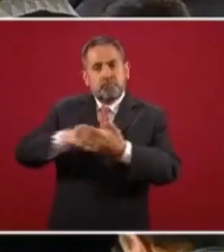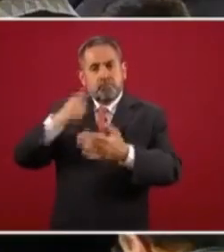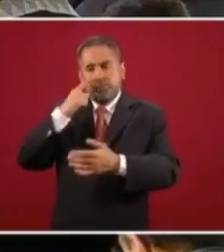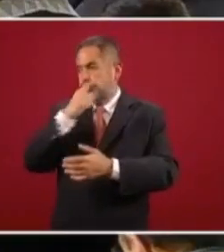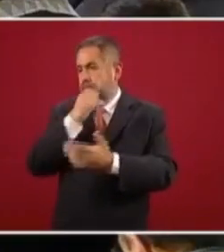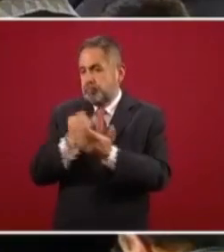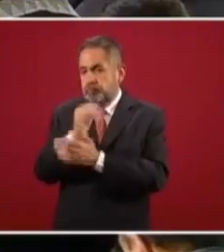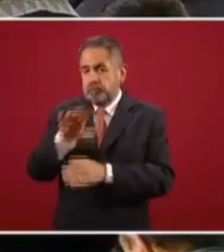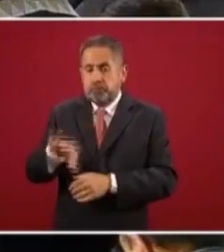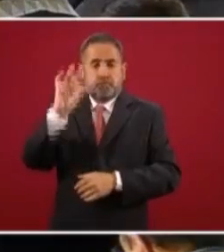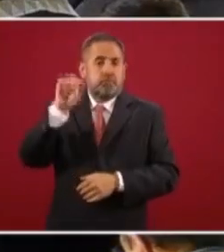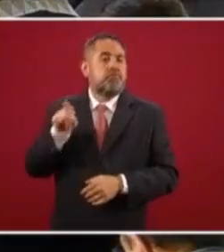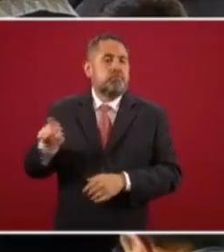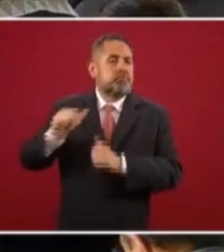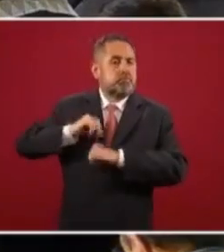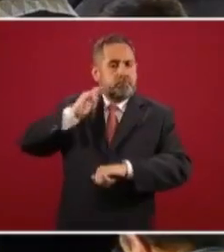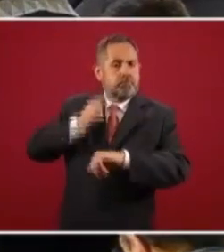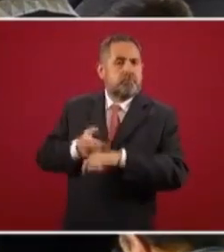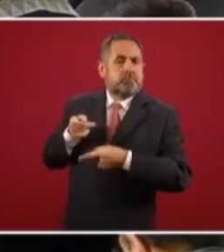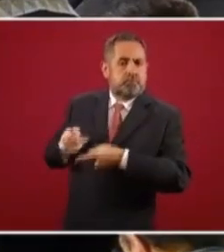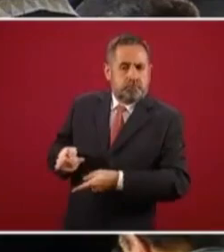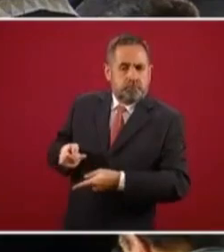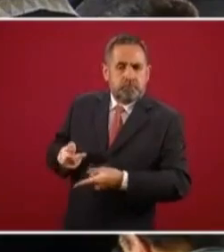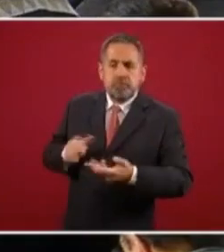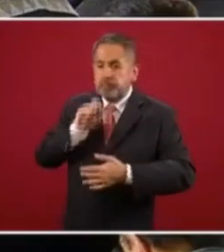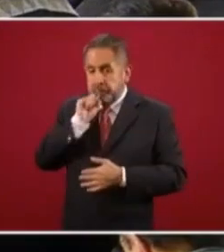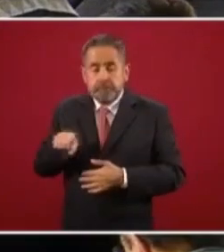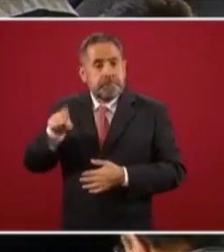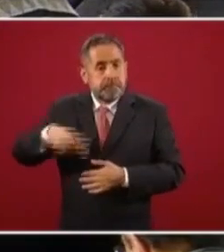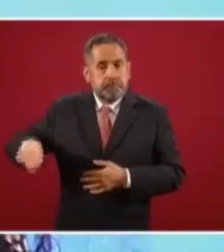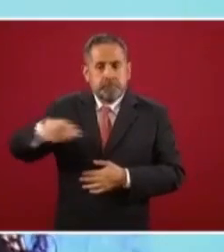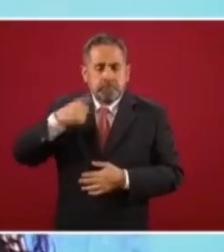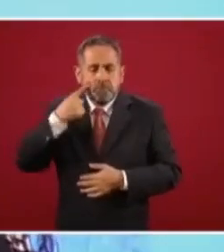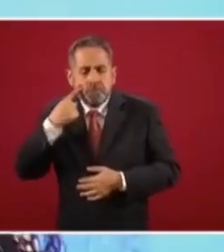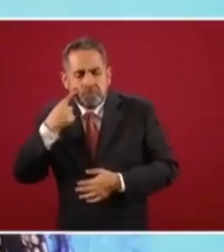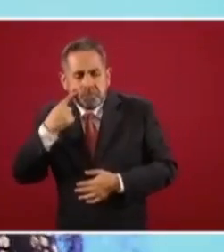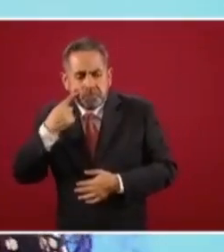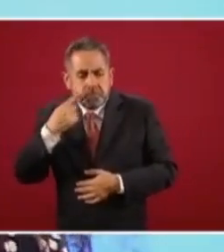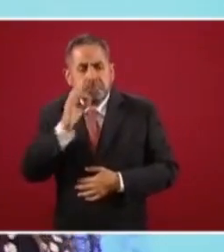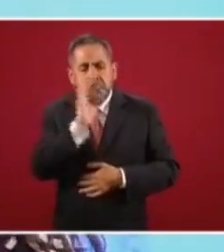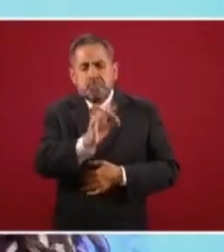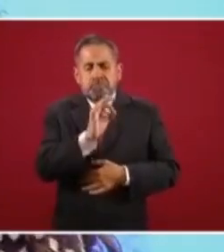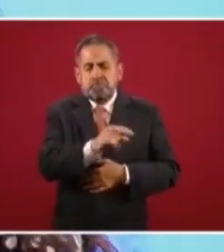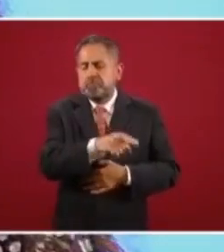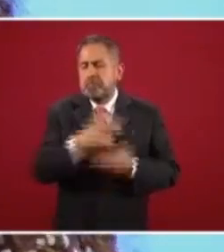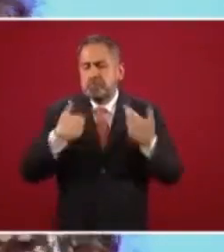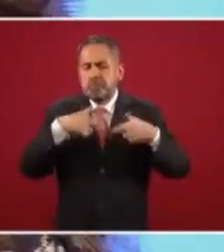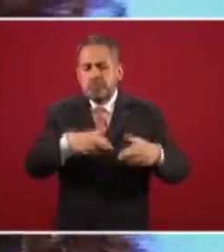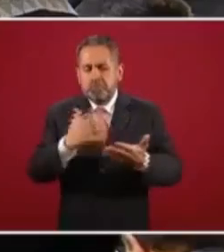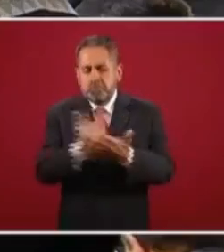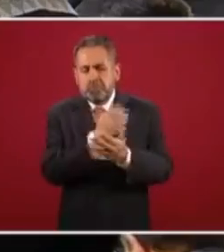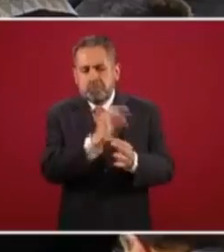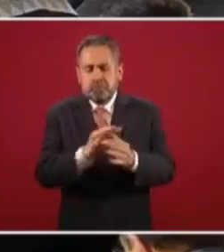esta autoridad la encargada de expedir las constancias de